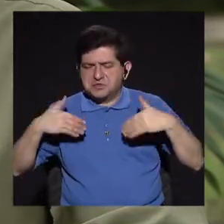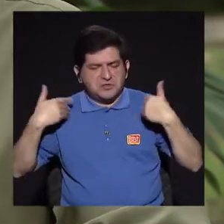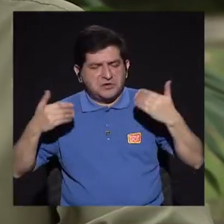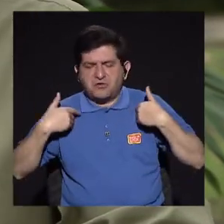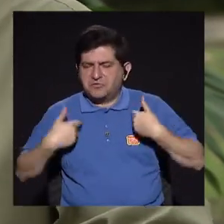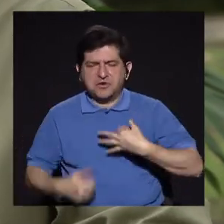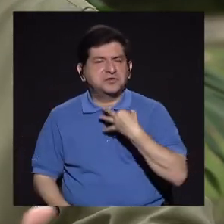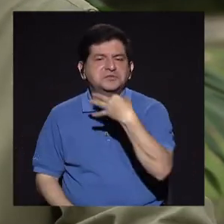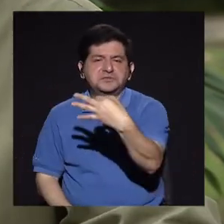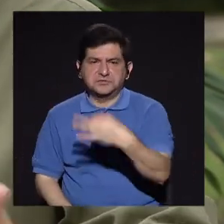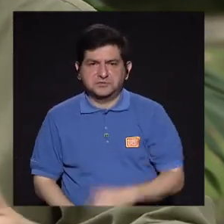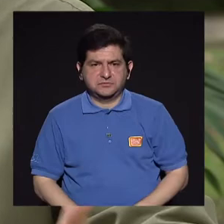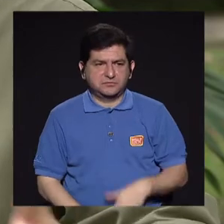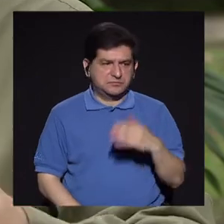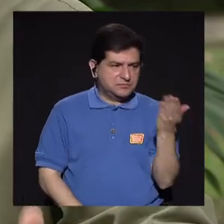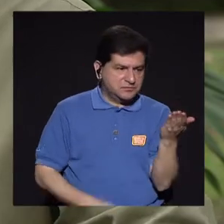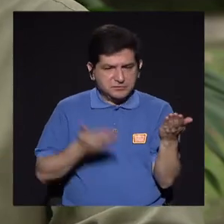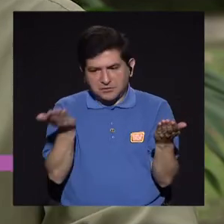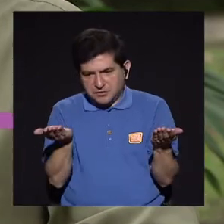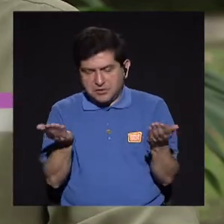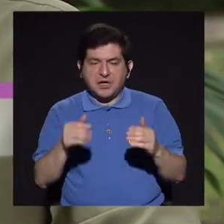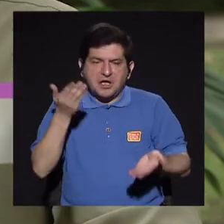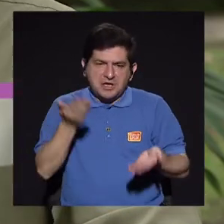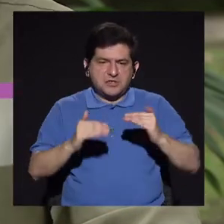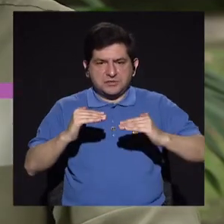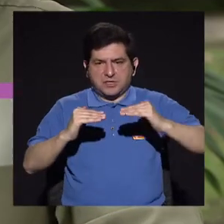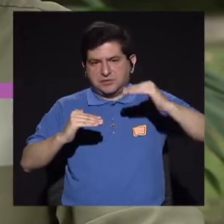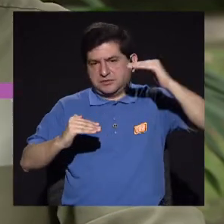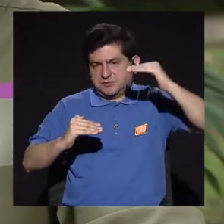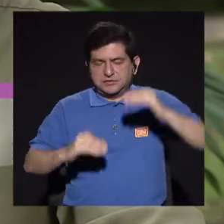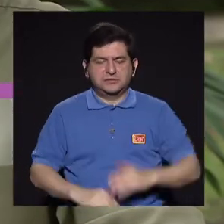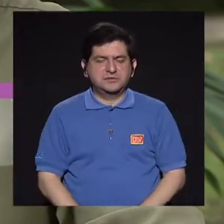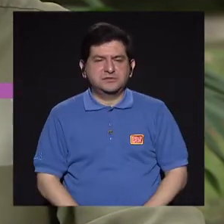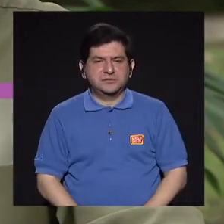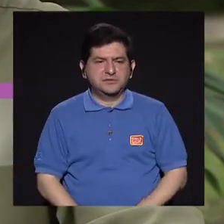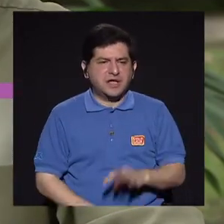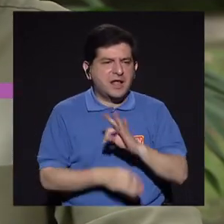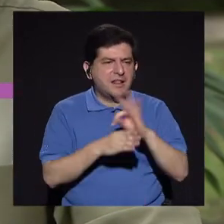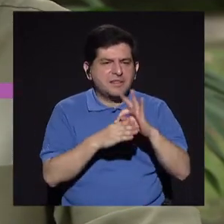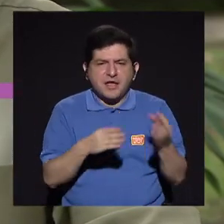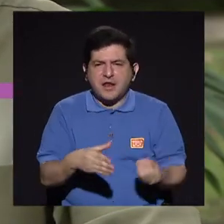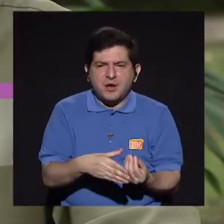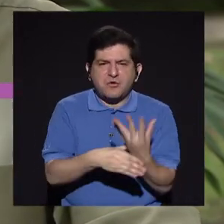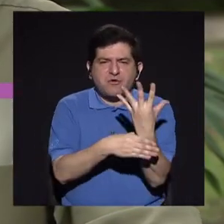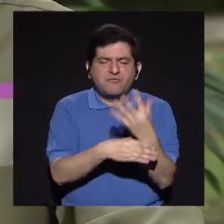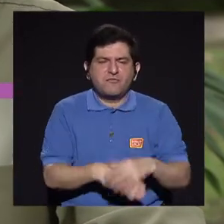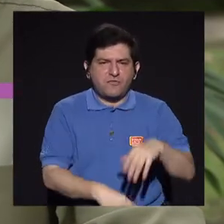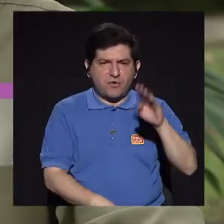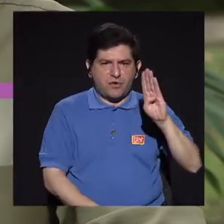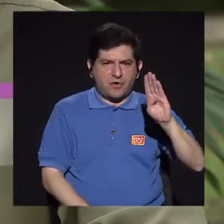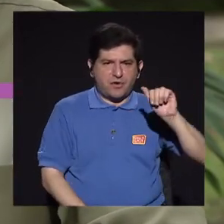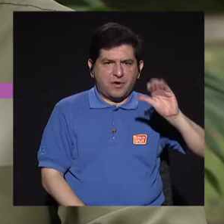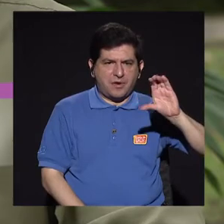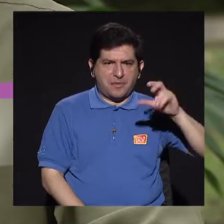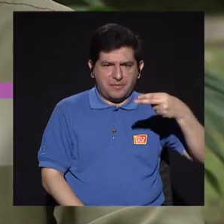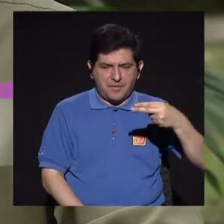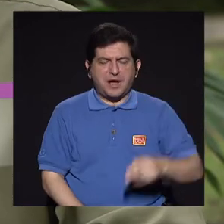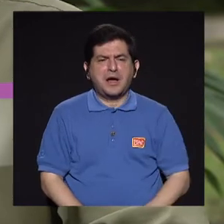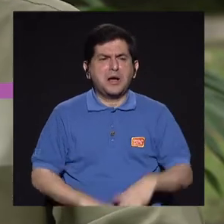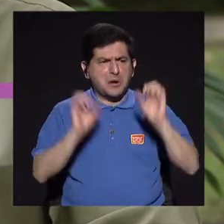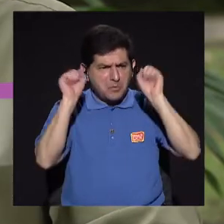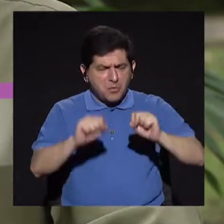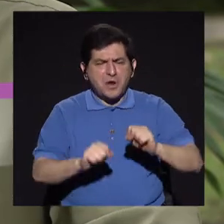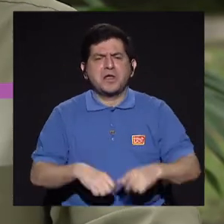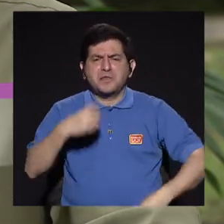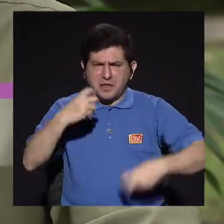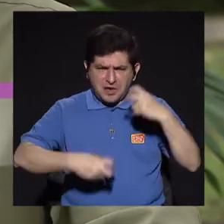cotidiana, uh-huh. Podría hacerse una jerarquización. Yo pienso que la terapia floral de Bach puede ser muy efectiva en los problemas que llamamos